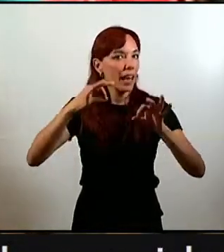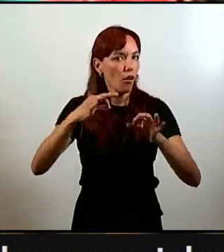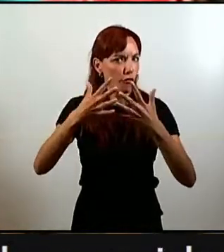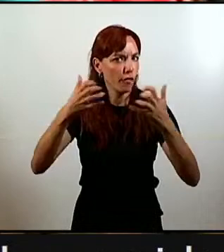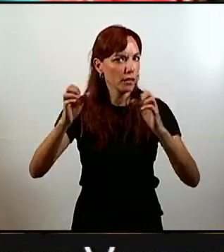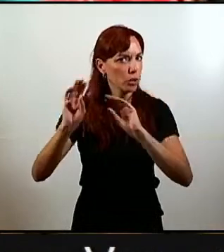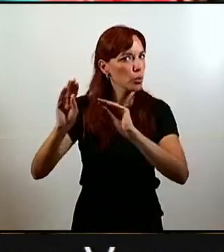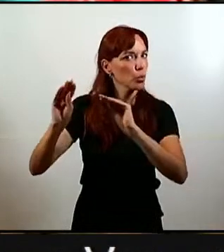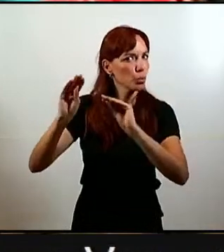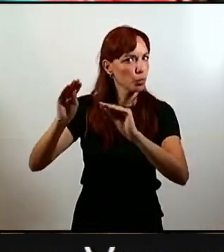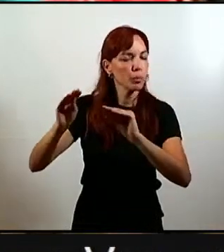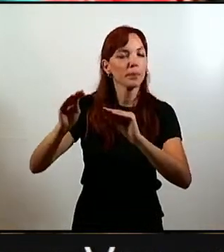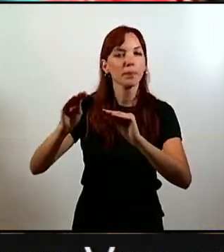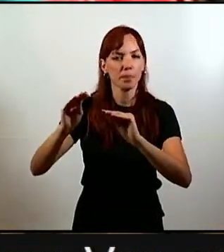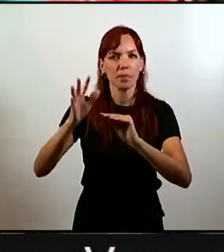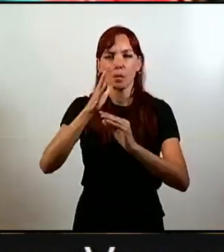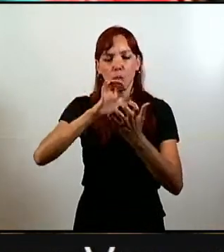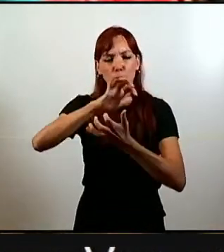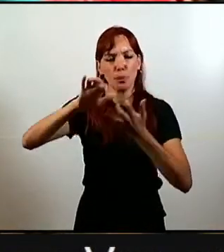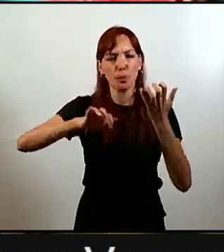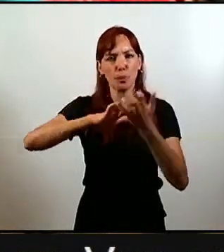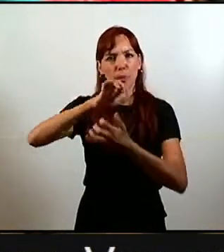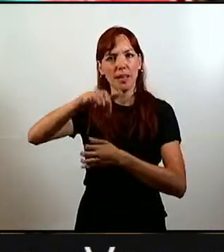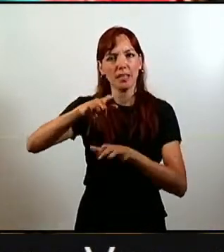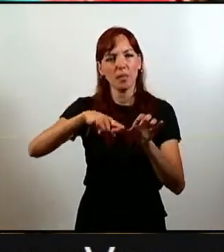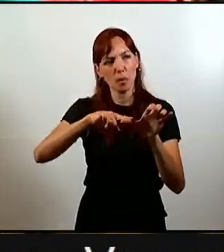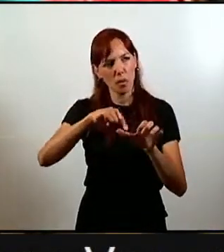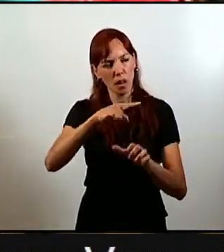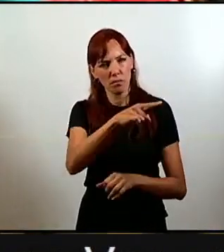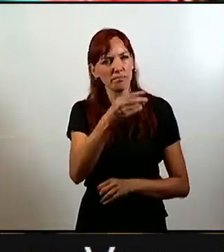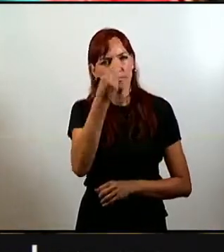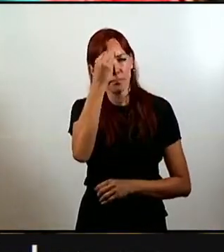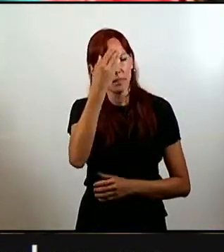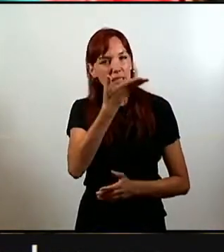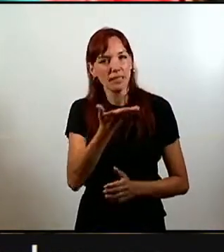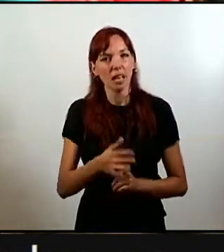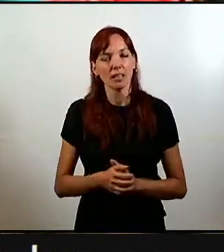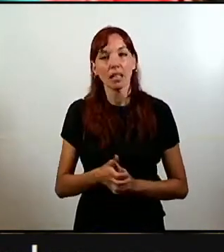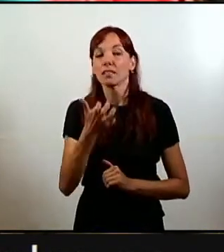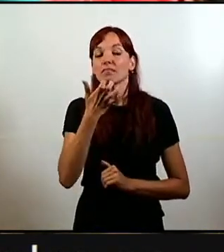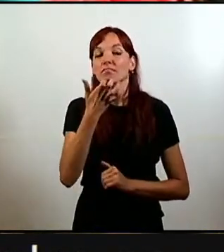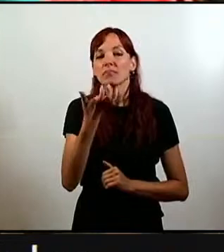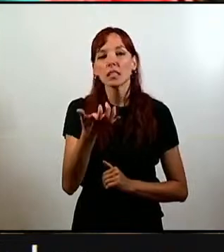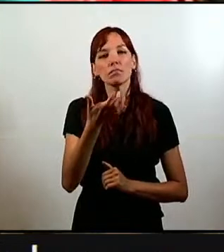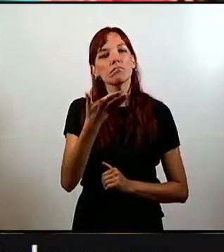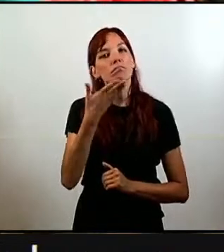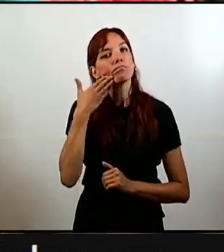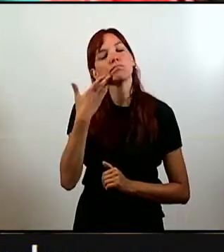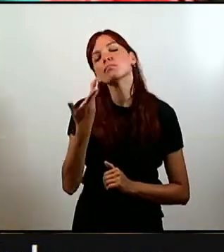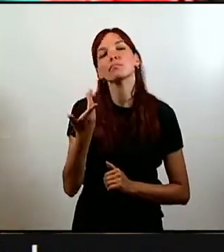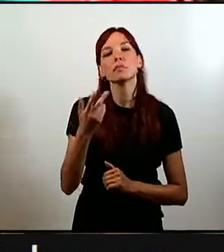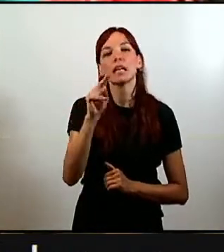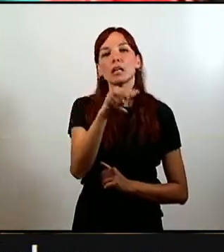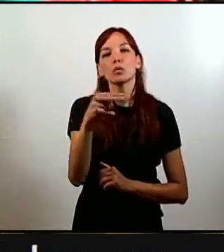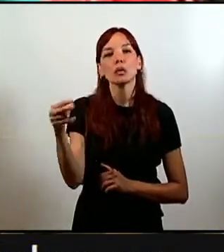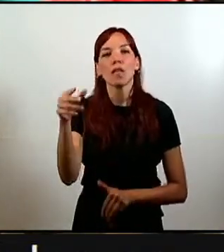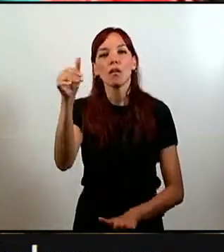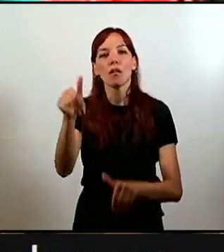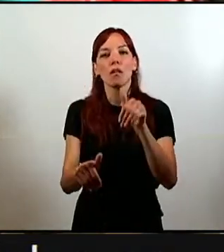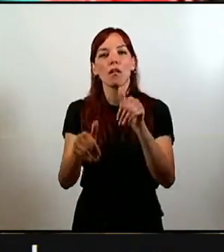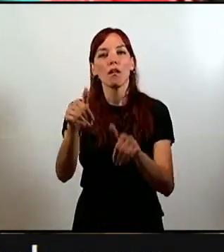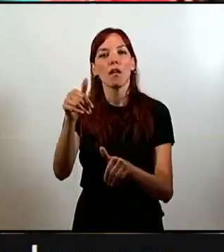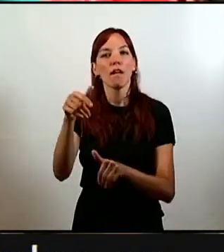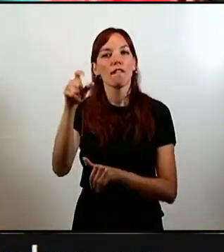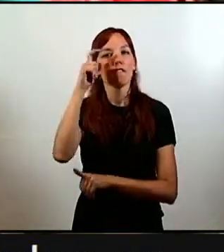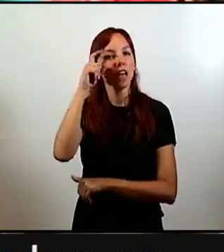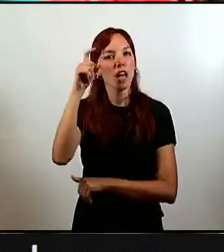parecido, después del jaleo que se montó en Extremadura. No sé si se siente por aludida o si realmente vincular parte del resultado electoral de Feijóo